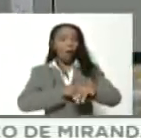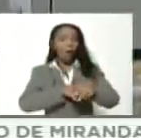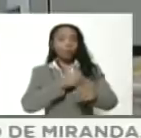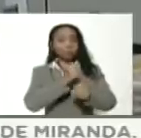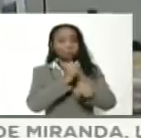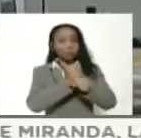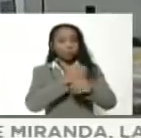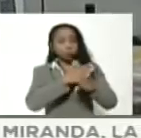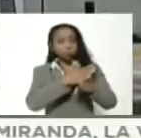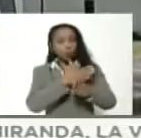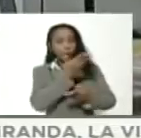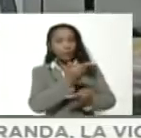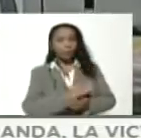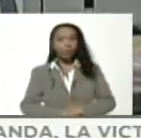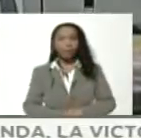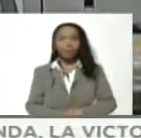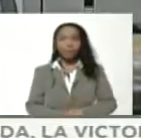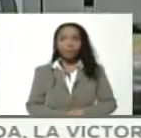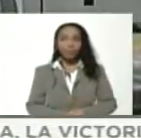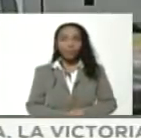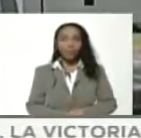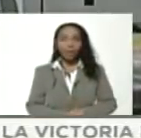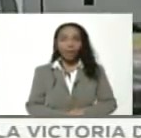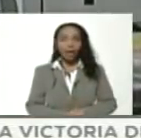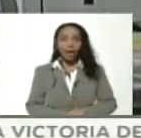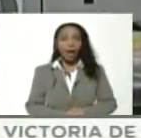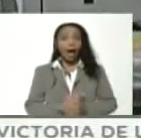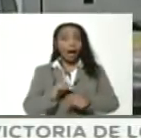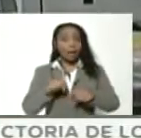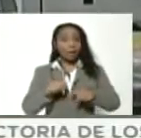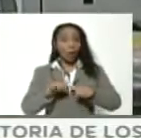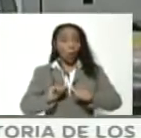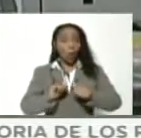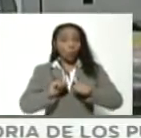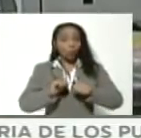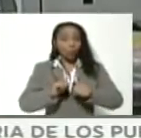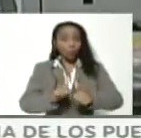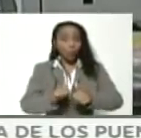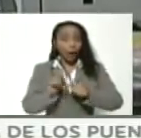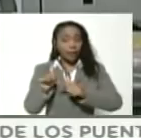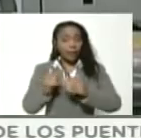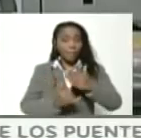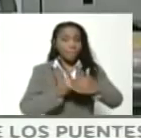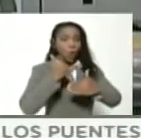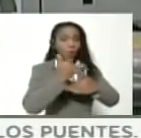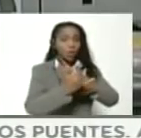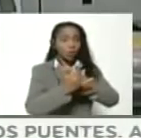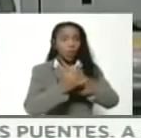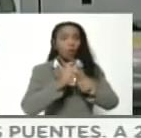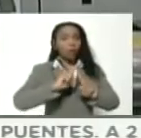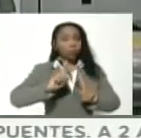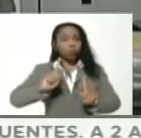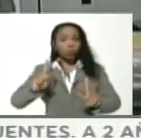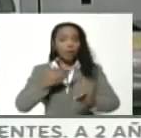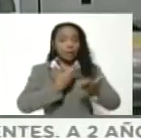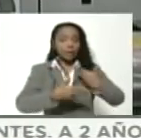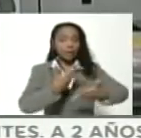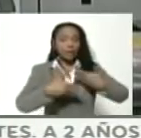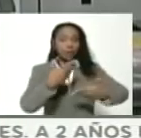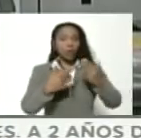ella. A este espacio, ¿no? Entonces, bueno, aquí comienza este proyecto de electrónica de servicios tecnológicos al